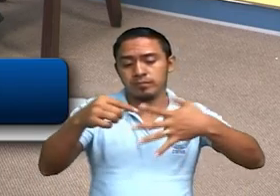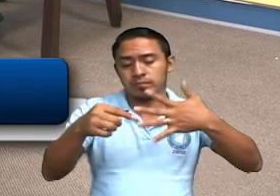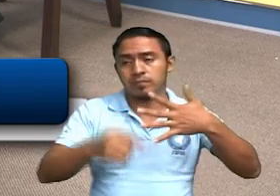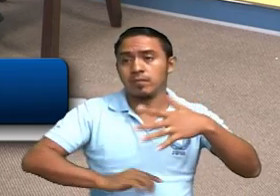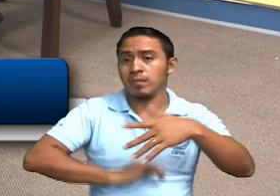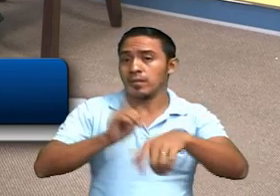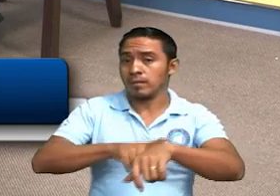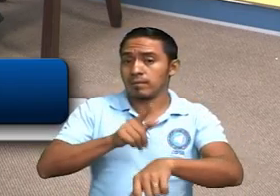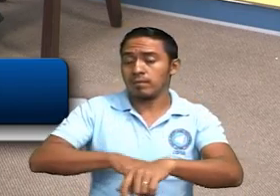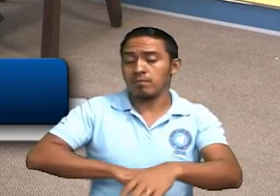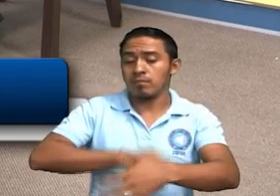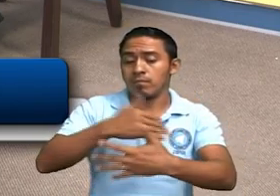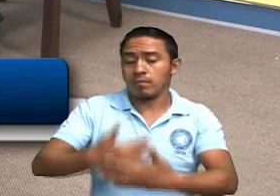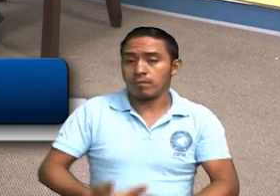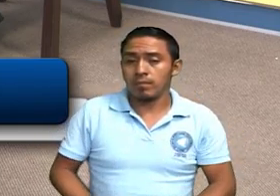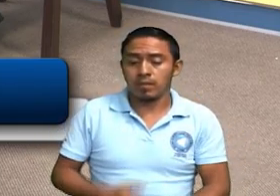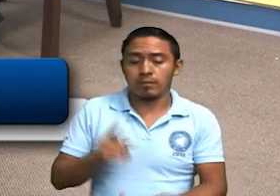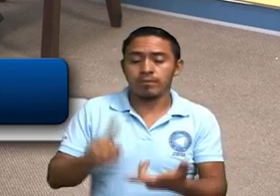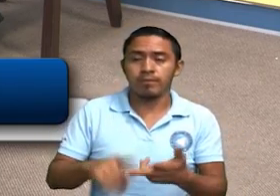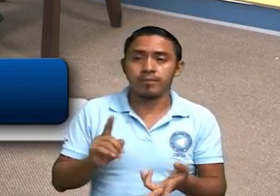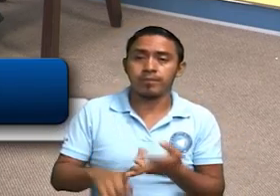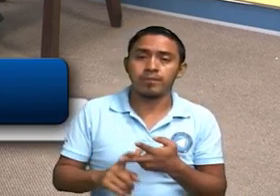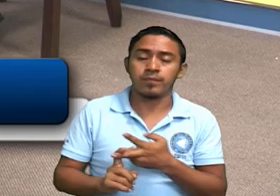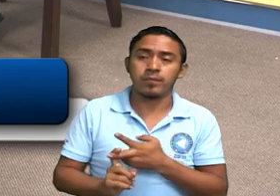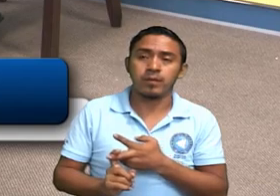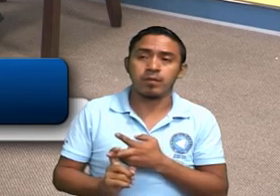el embarazo, aquellas que son